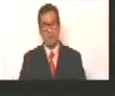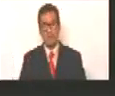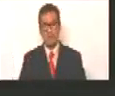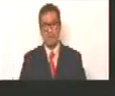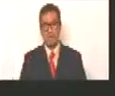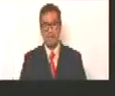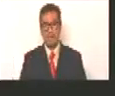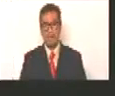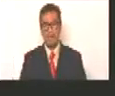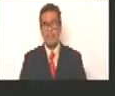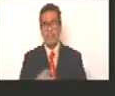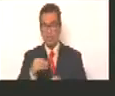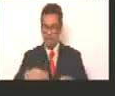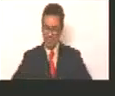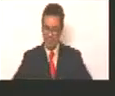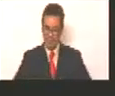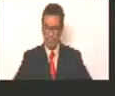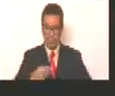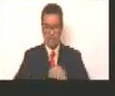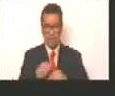haría el esfuerzo de estudiar